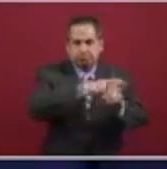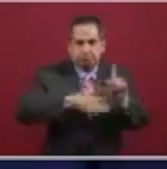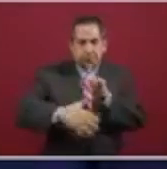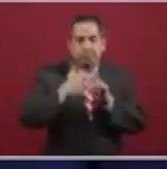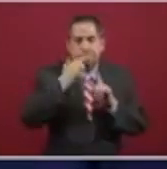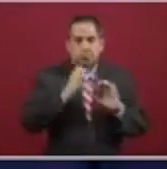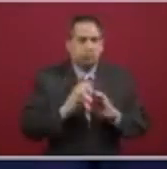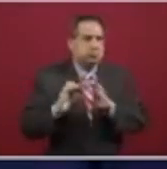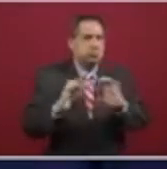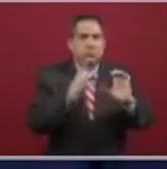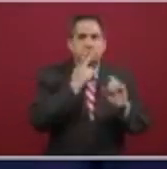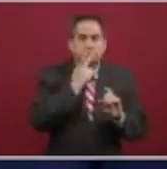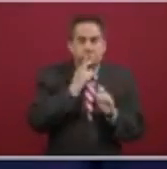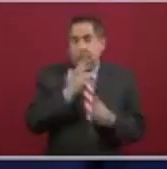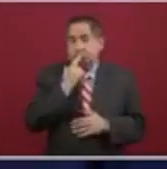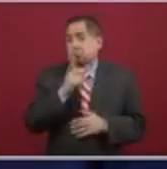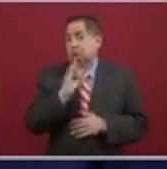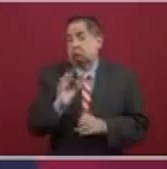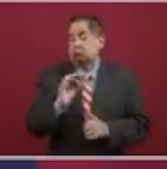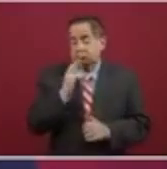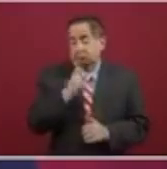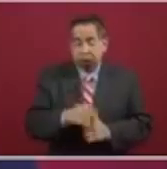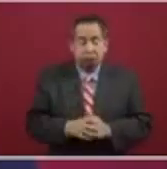del medio ambiente.